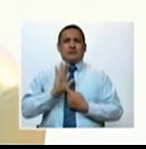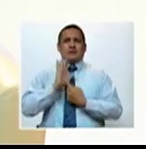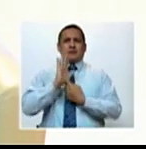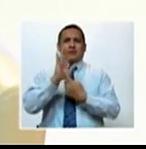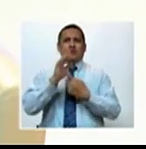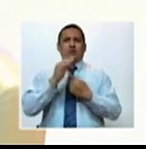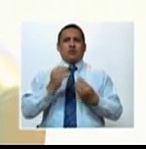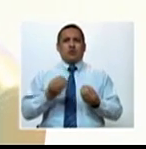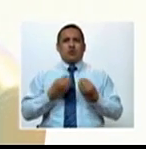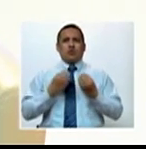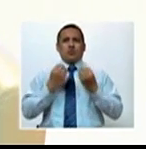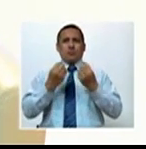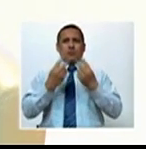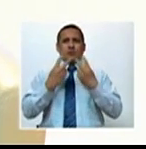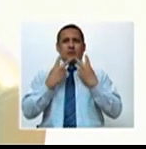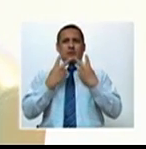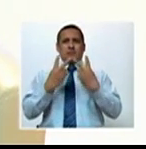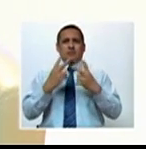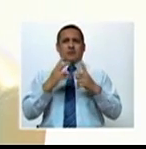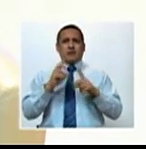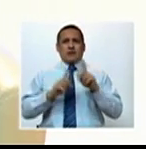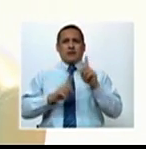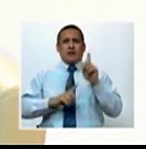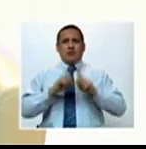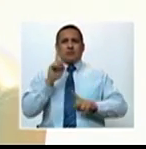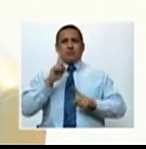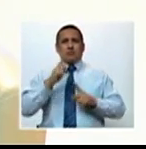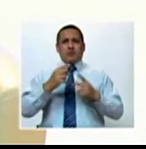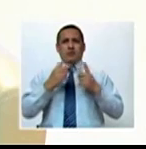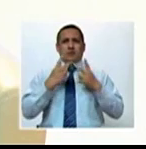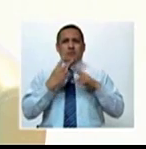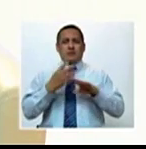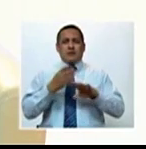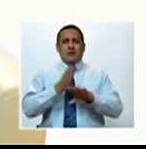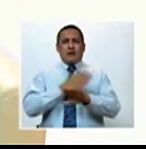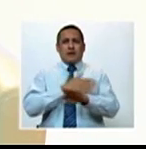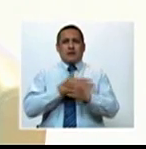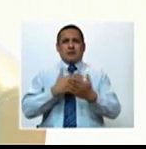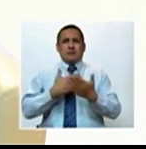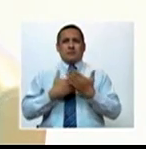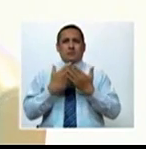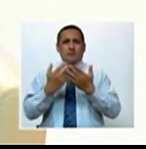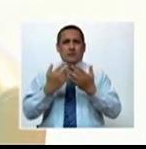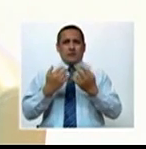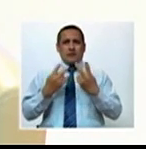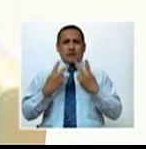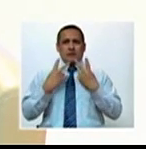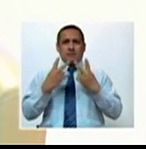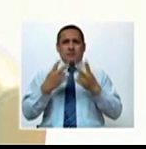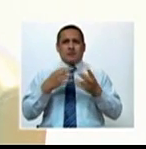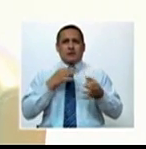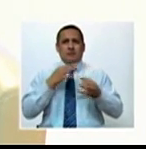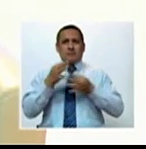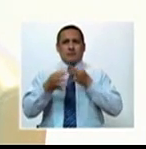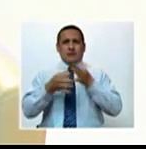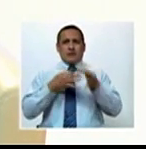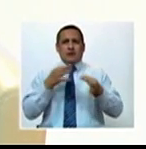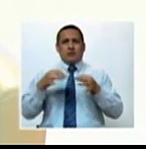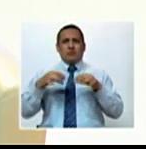casi en paralelo. Entonces, el escenario del consumo se